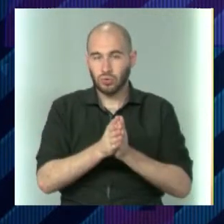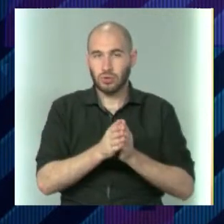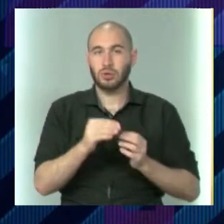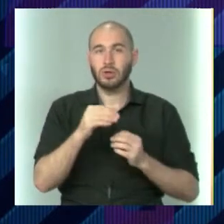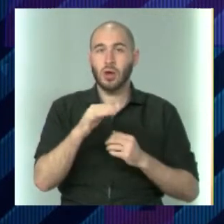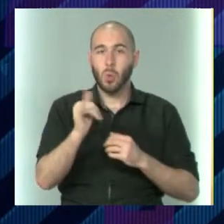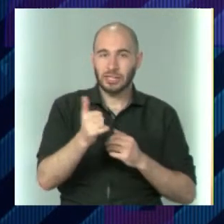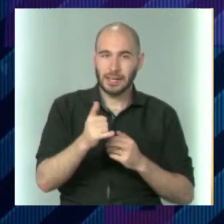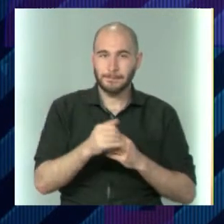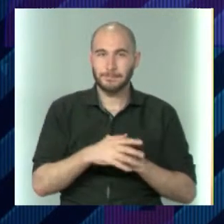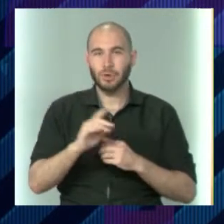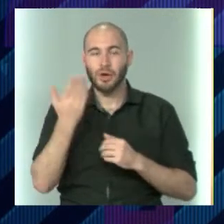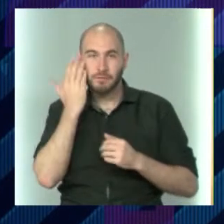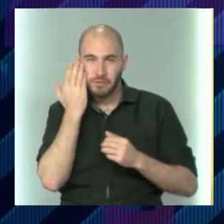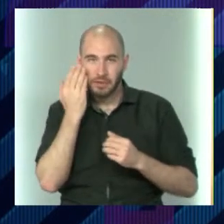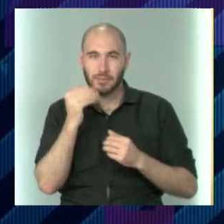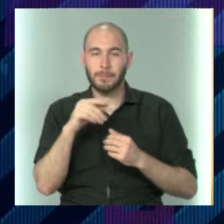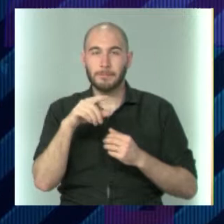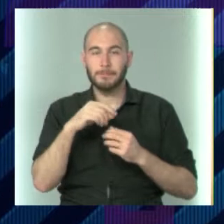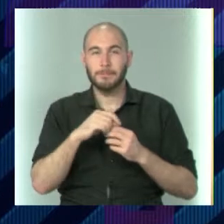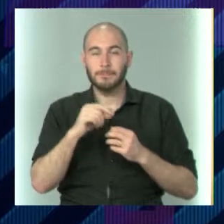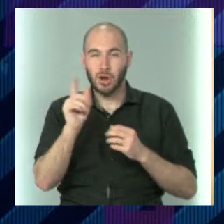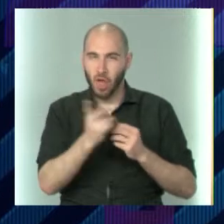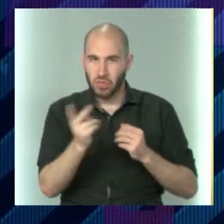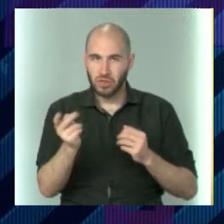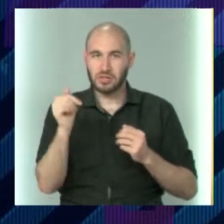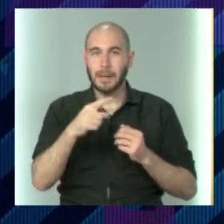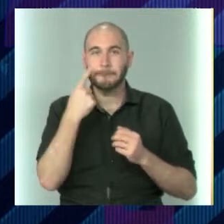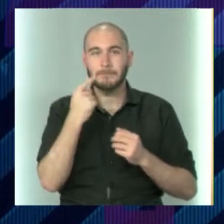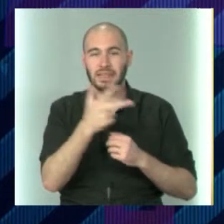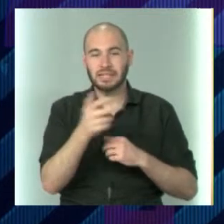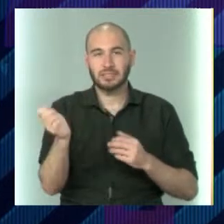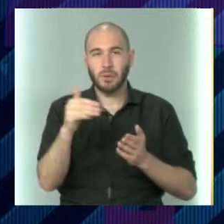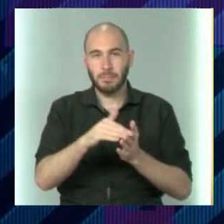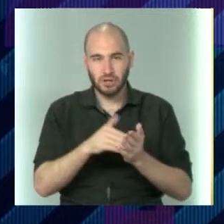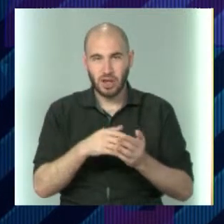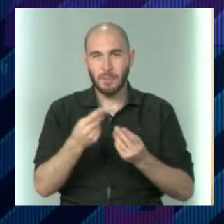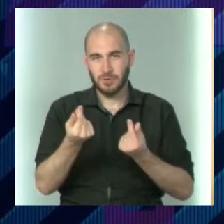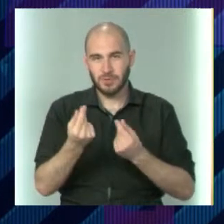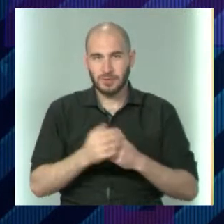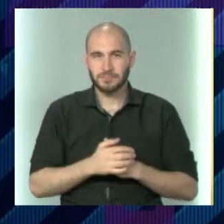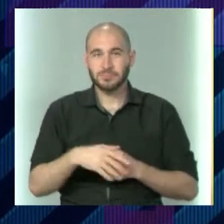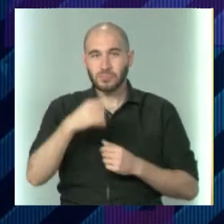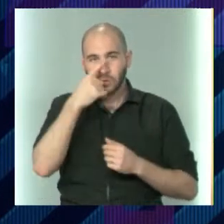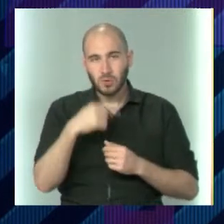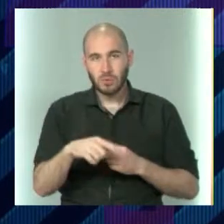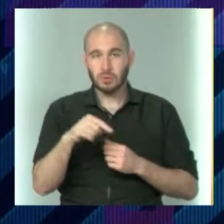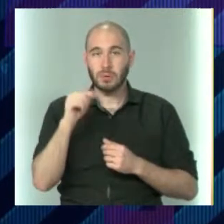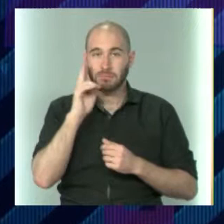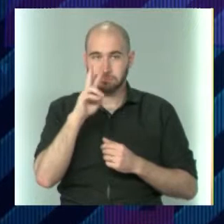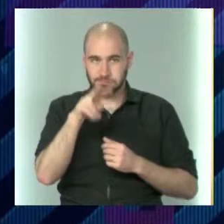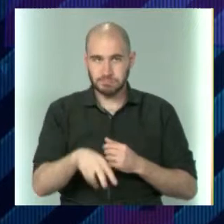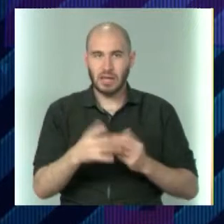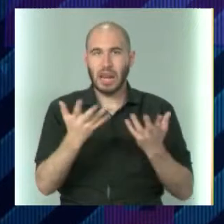entre WhatsApp y Facebook Messenger, que ambas cuentan con 1.300 millones de usuarios. La última placa la vamos